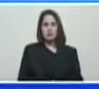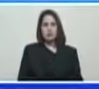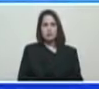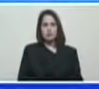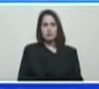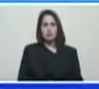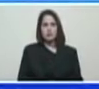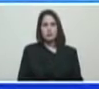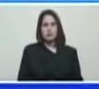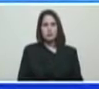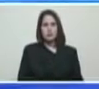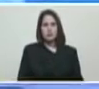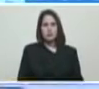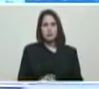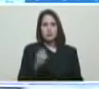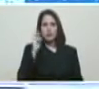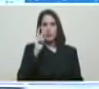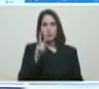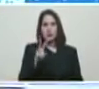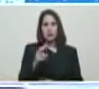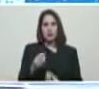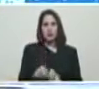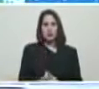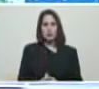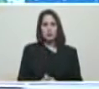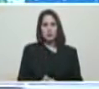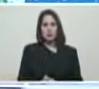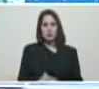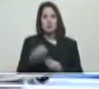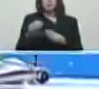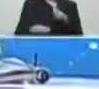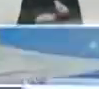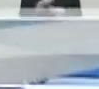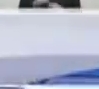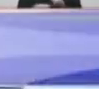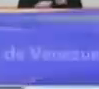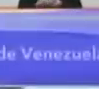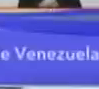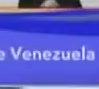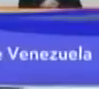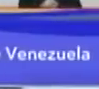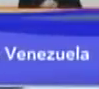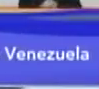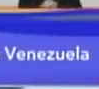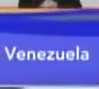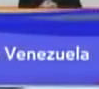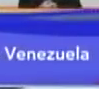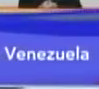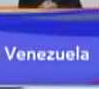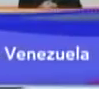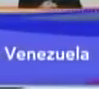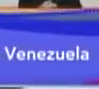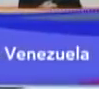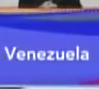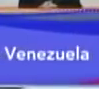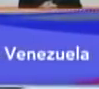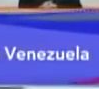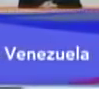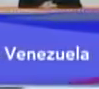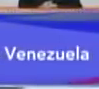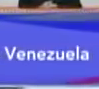villarruel para hacer esta sesión de trabajo de